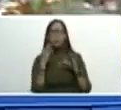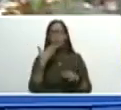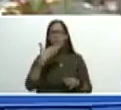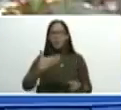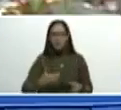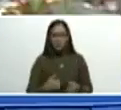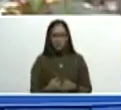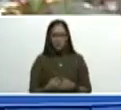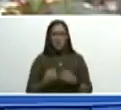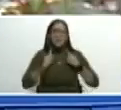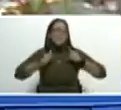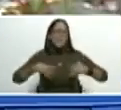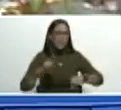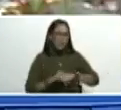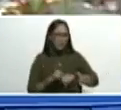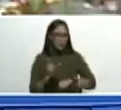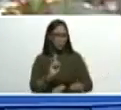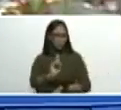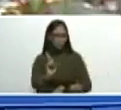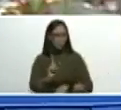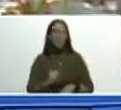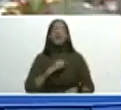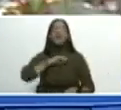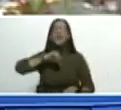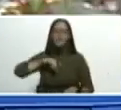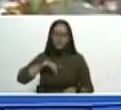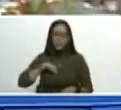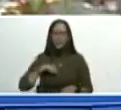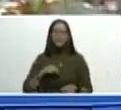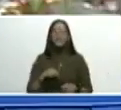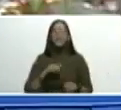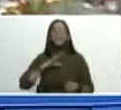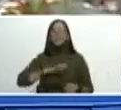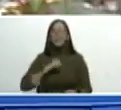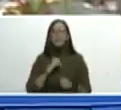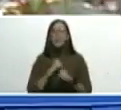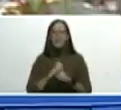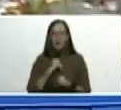ni perdiendo el tiempo. Nosotros andamos